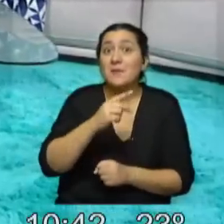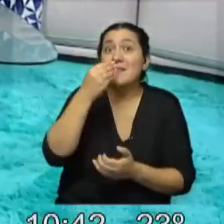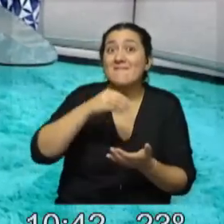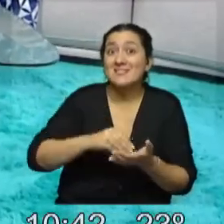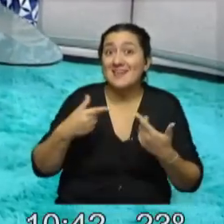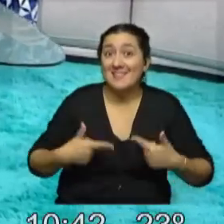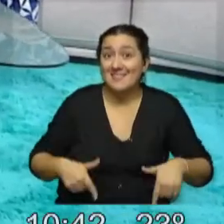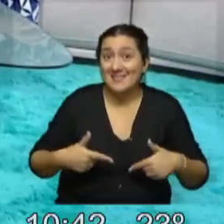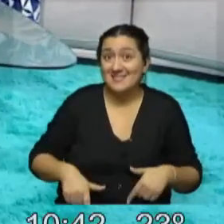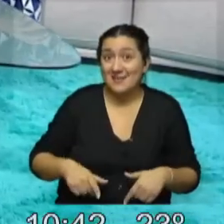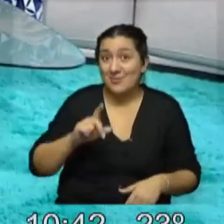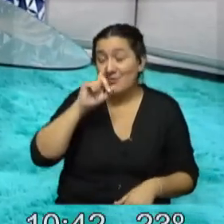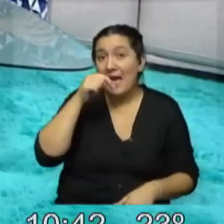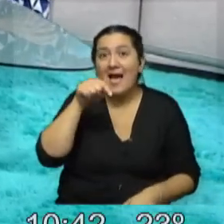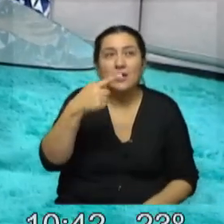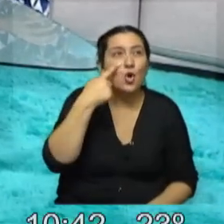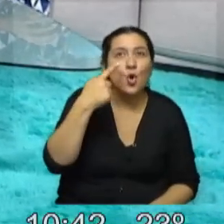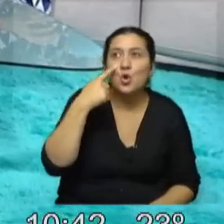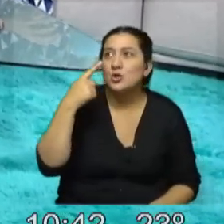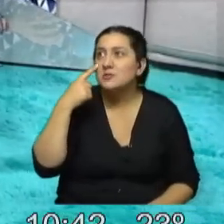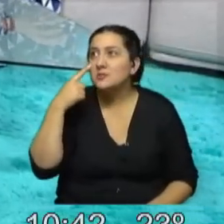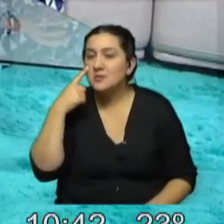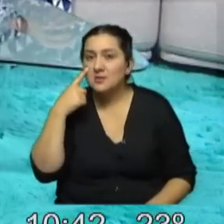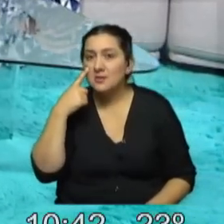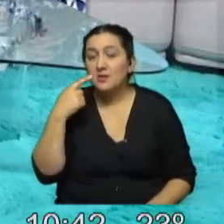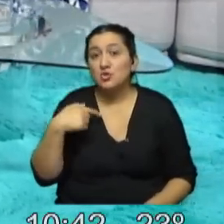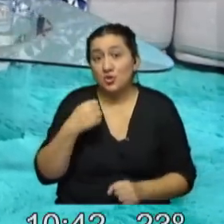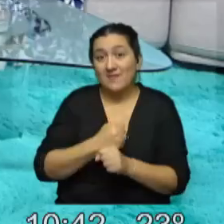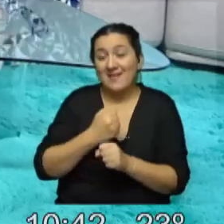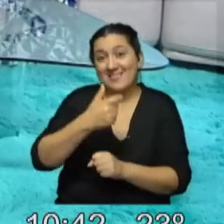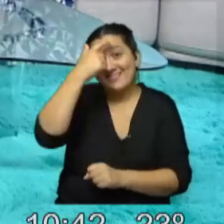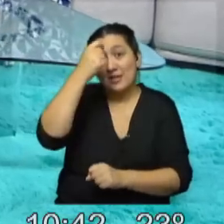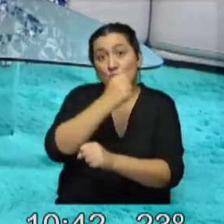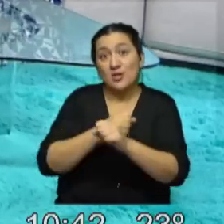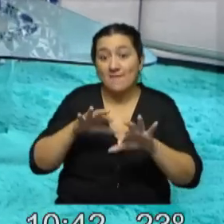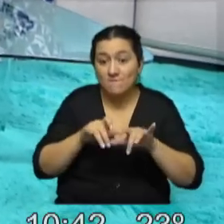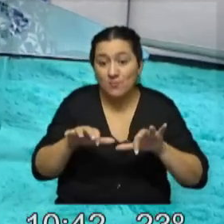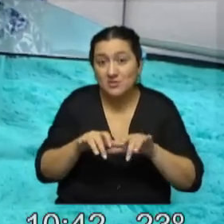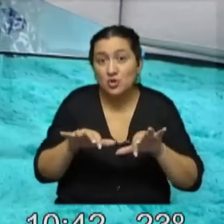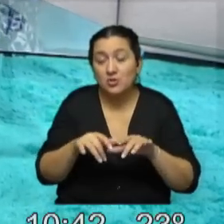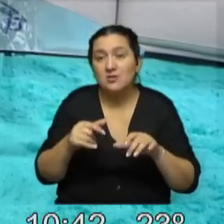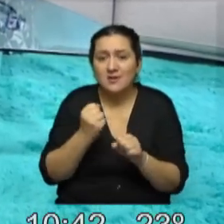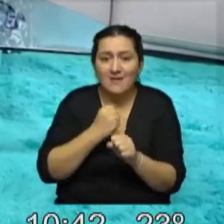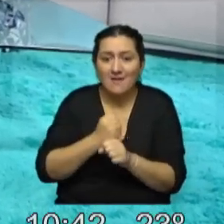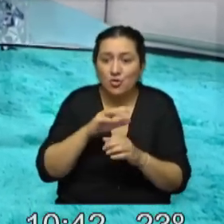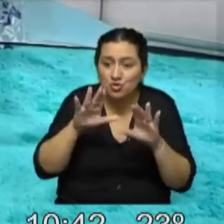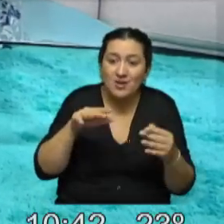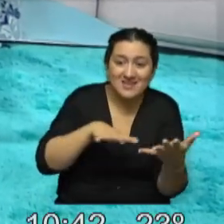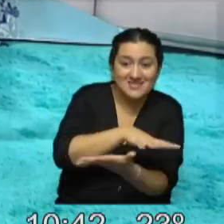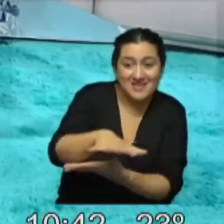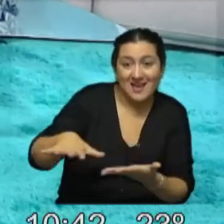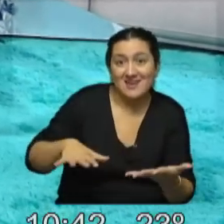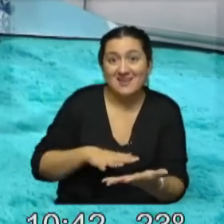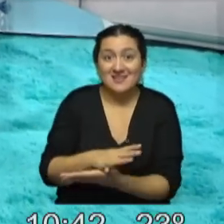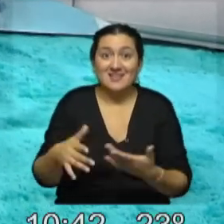que ahí conocí toda la intendencia como estaba en tecnología trabajaba con todas las áreas de la intendencia y eso me permitía conocer